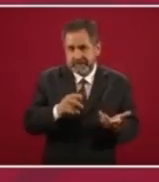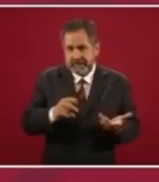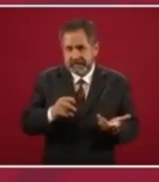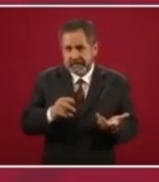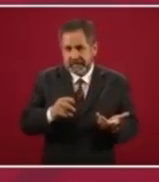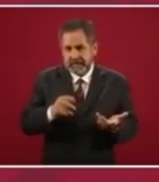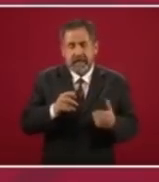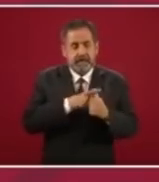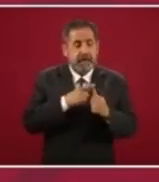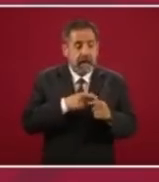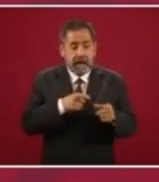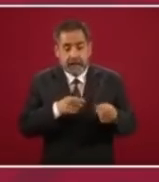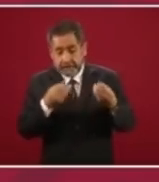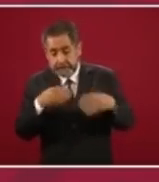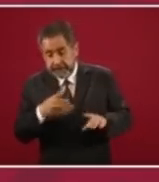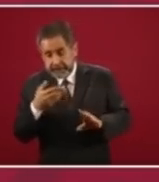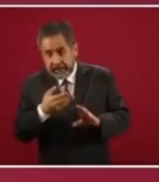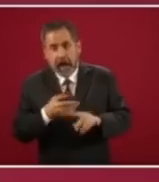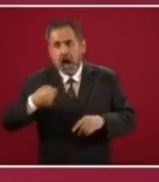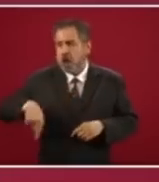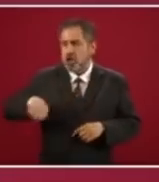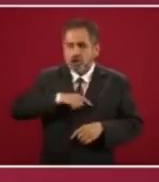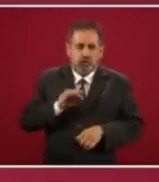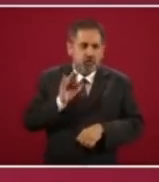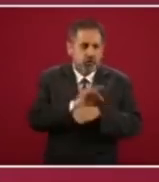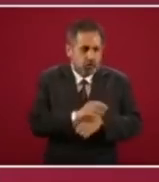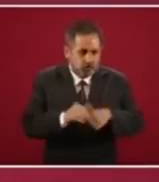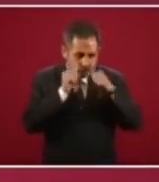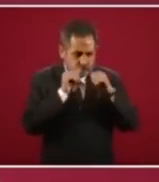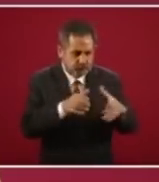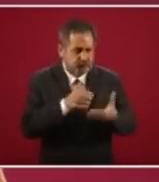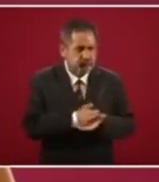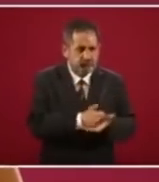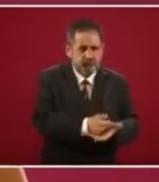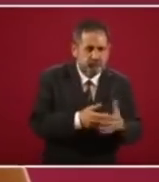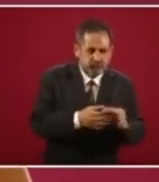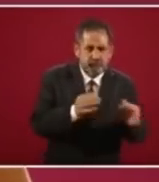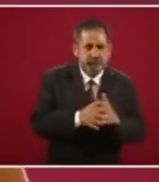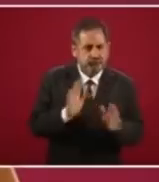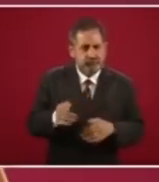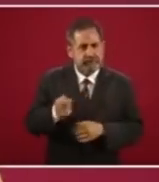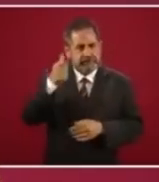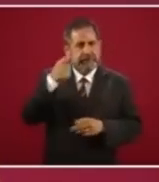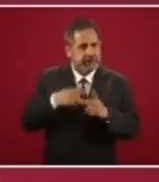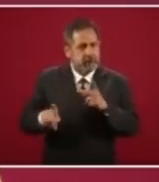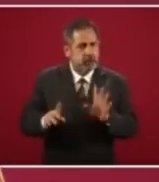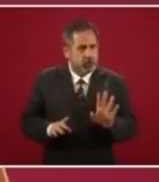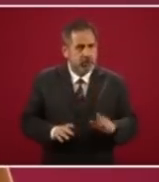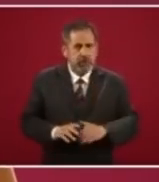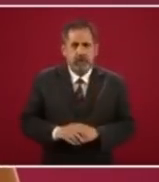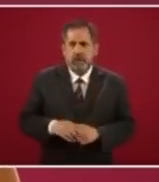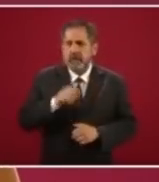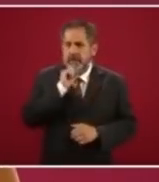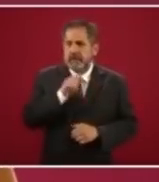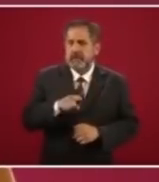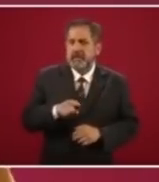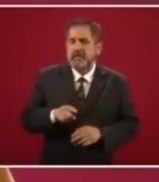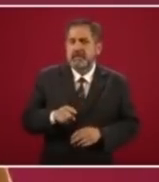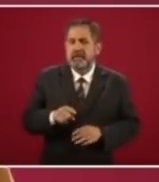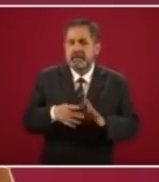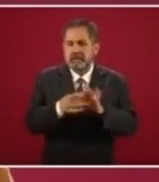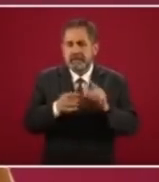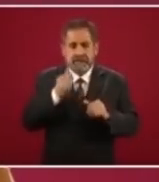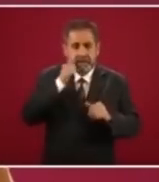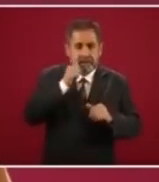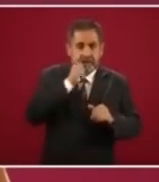las primeras afectaciones que le estamos dando seguimiento. No sin ello, obviamente, pues